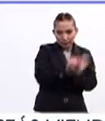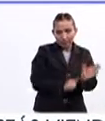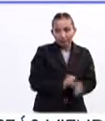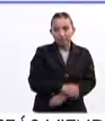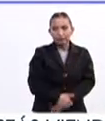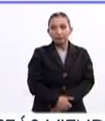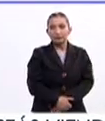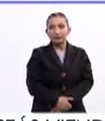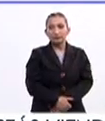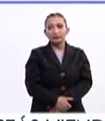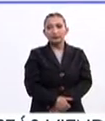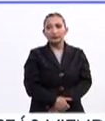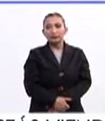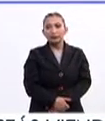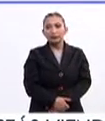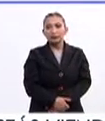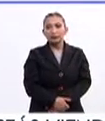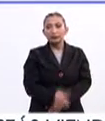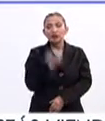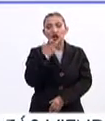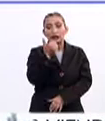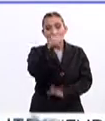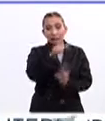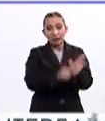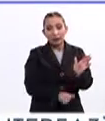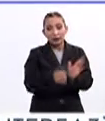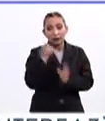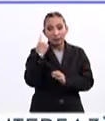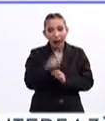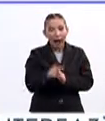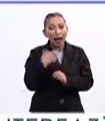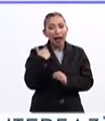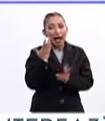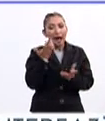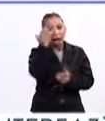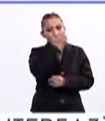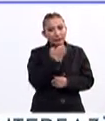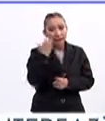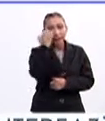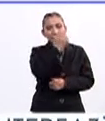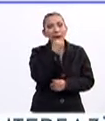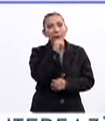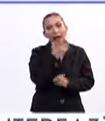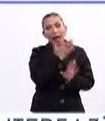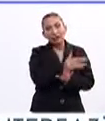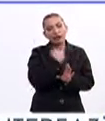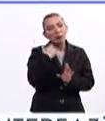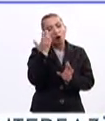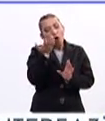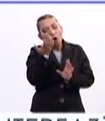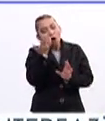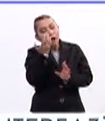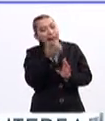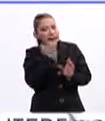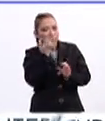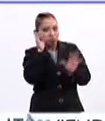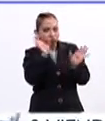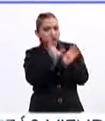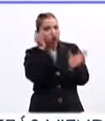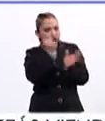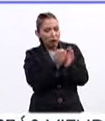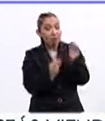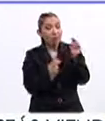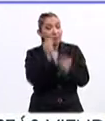¿no? Durante 6 meses para poder hacer el examen, porque es un examen previo de francés en el que tienes que acreditar